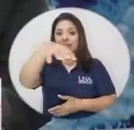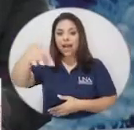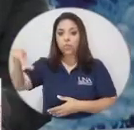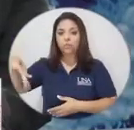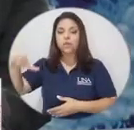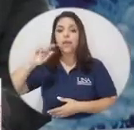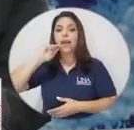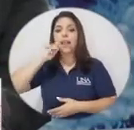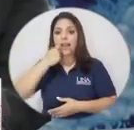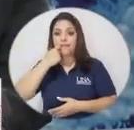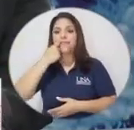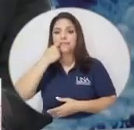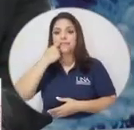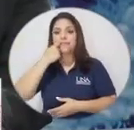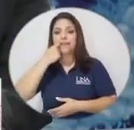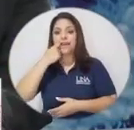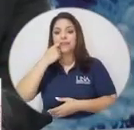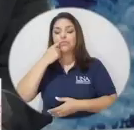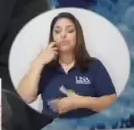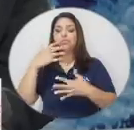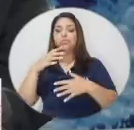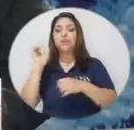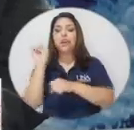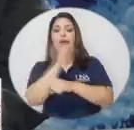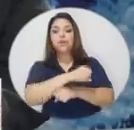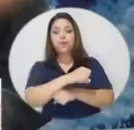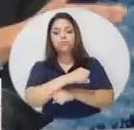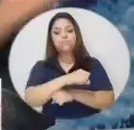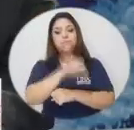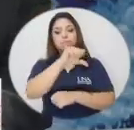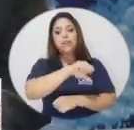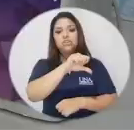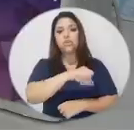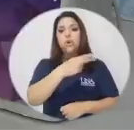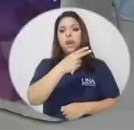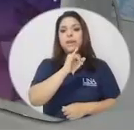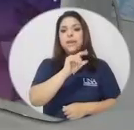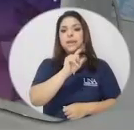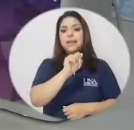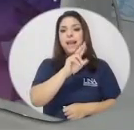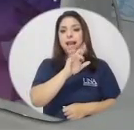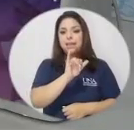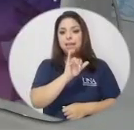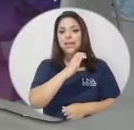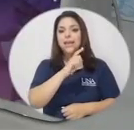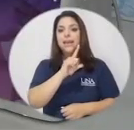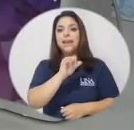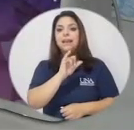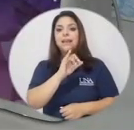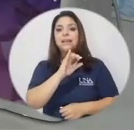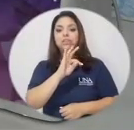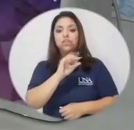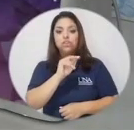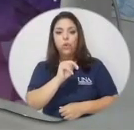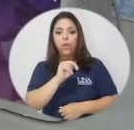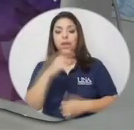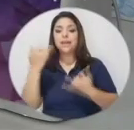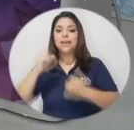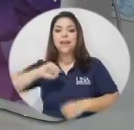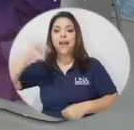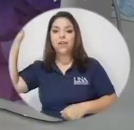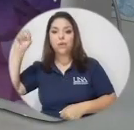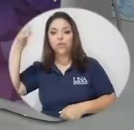el triunfo a Hillary Clinton en esos 3 estados y permitió el triunfo de Donald Trump. Así que aunque sean pequeños en elecciones cerradas,